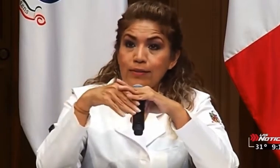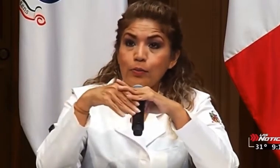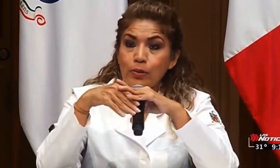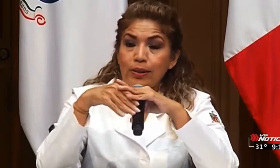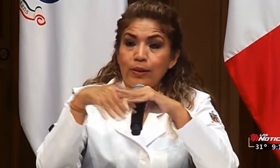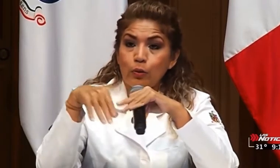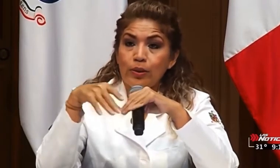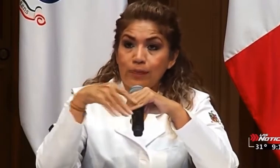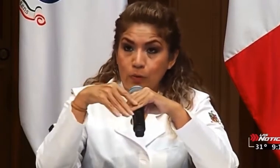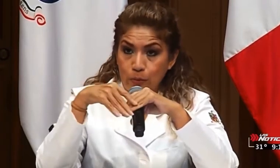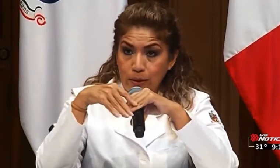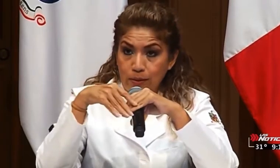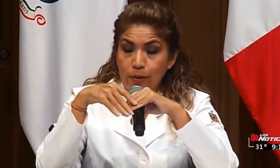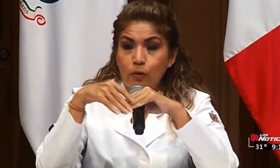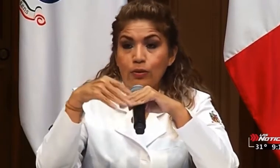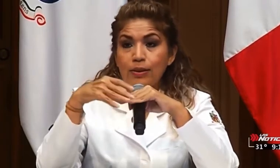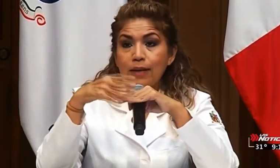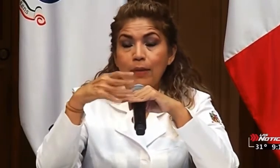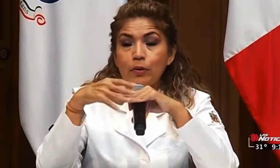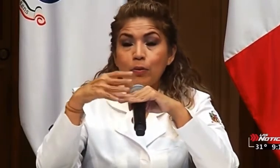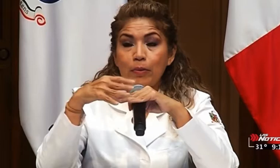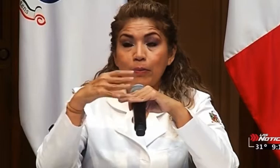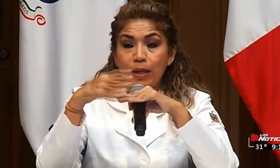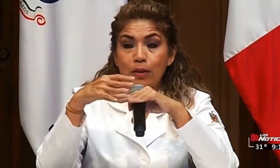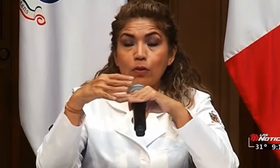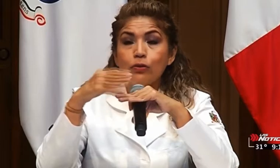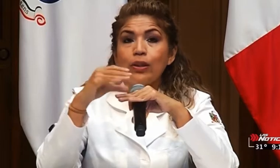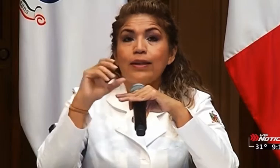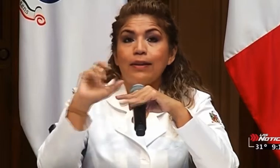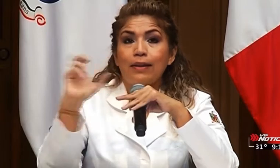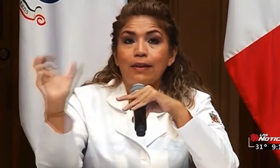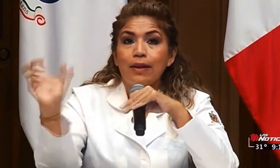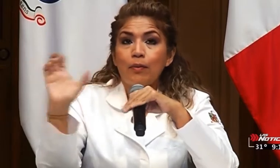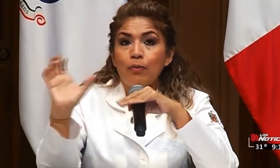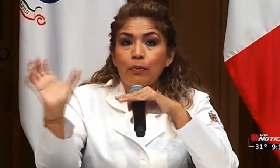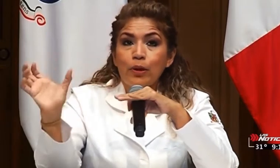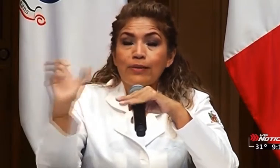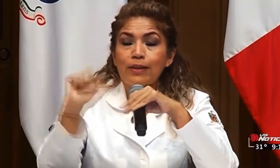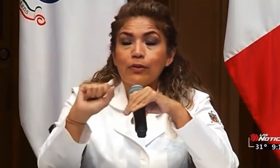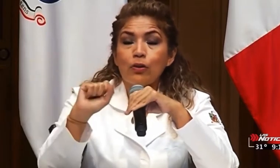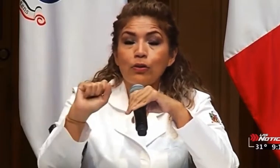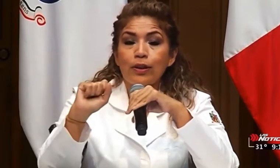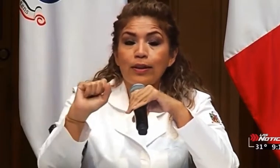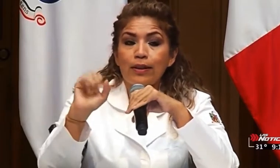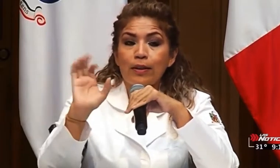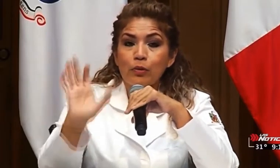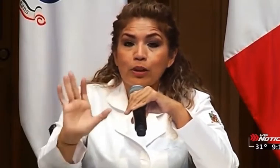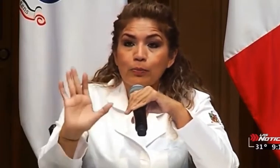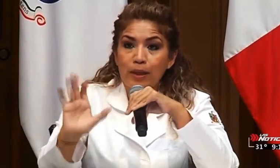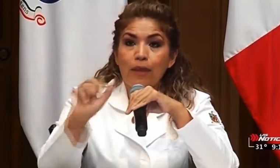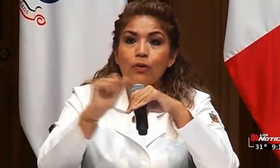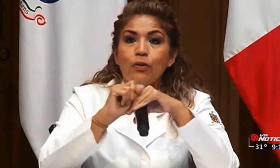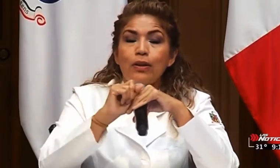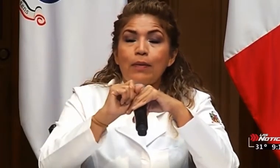28 días después de que tuviste COVID. Entonces, ha habido médicos en que por esa razón